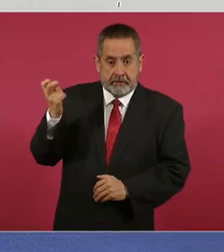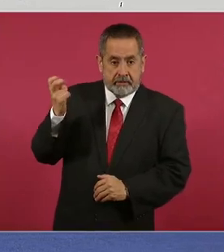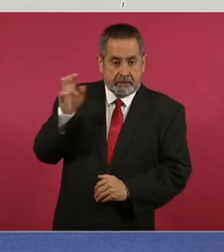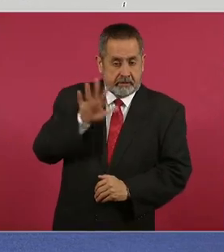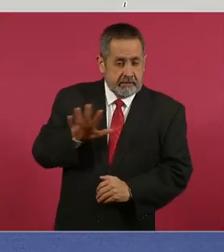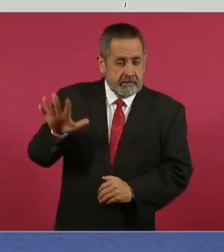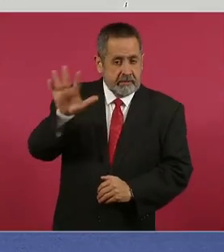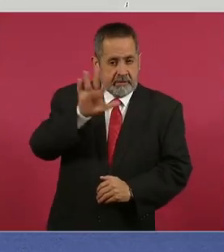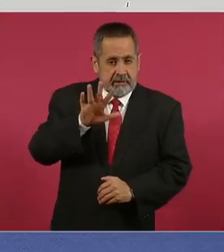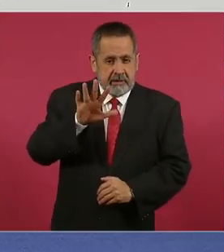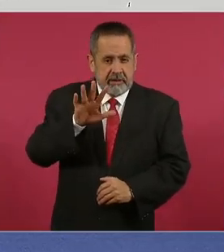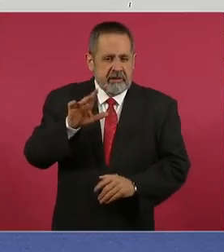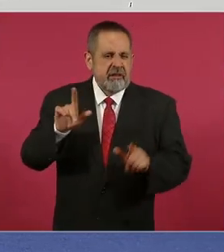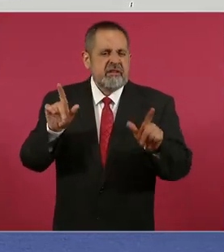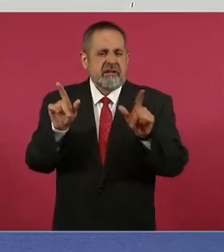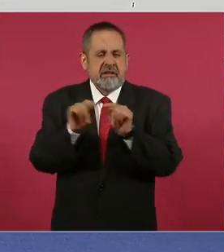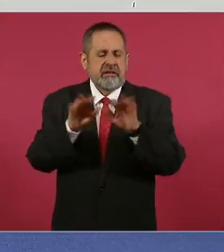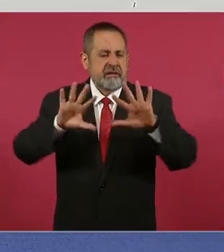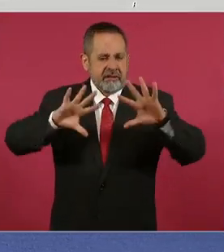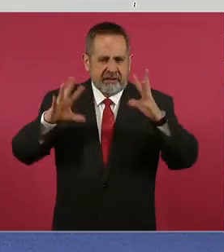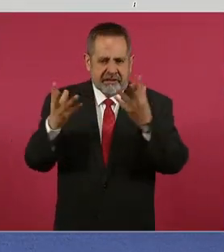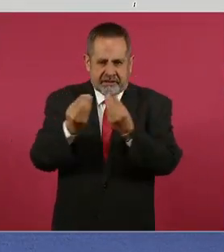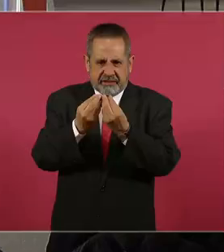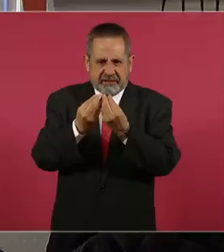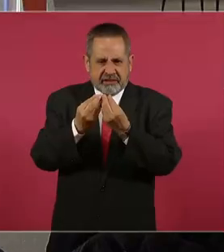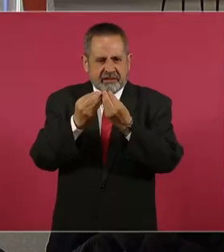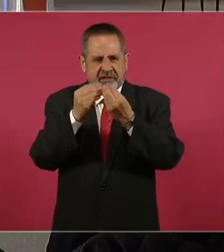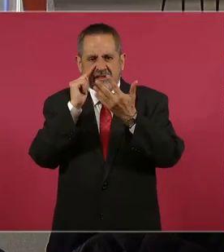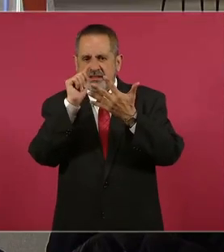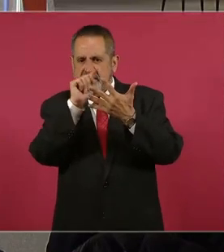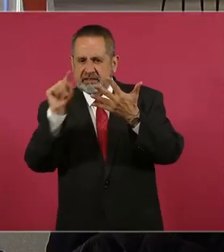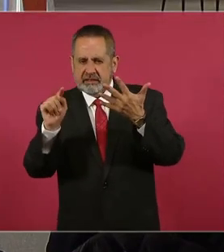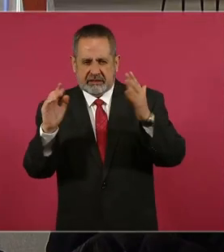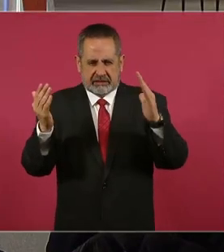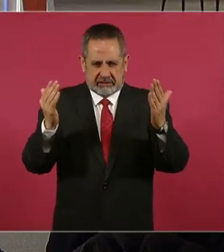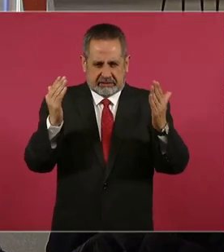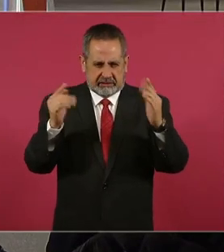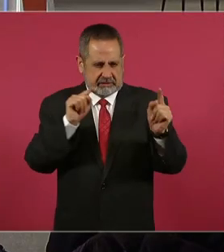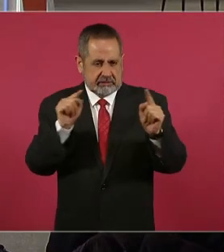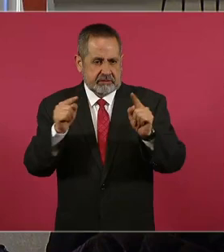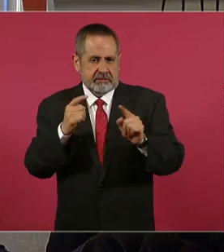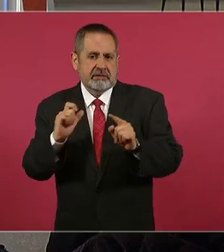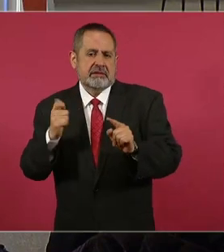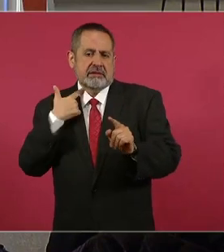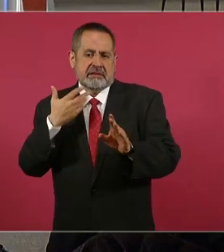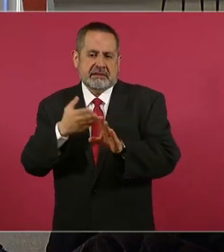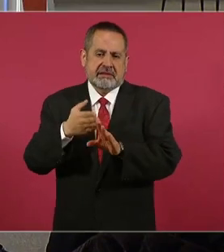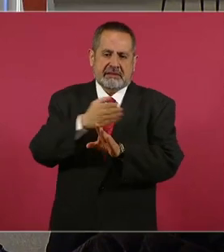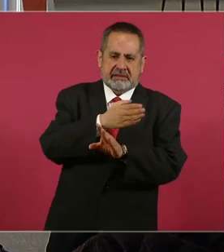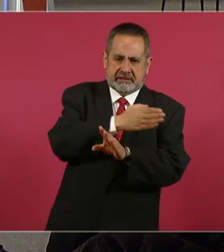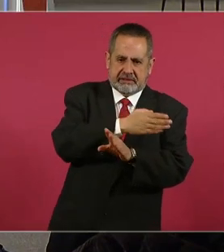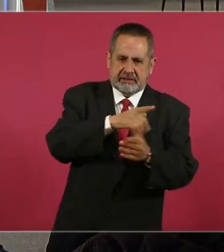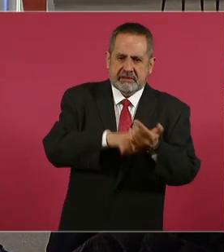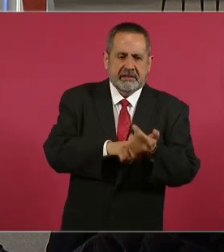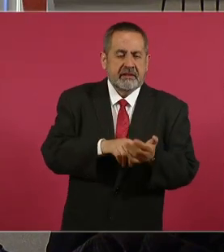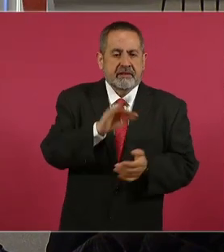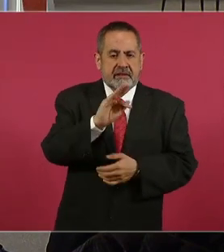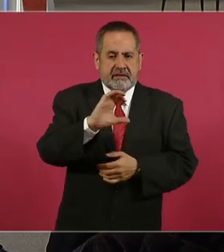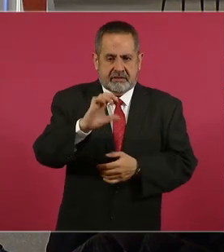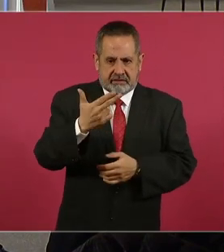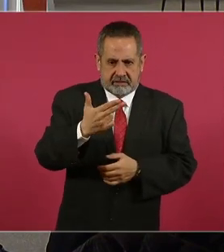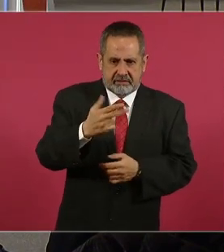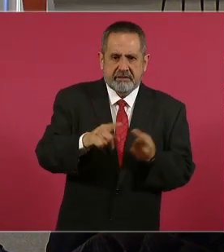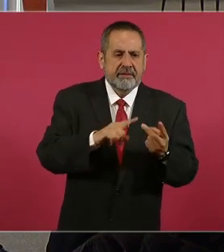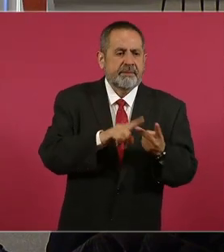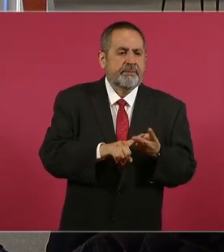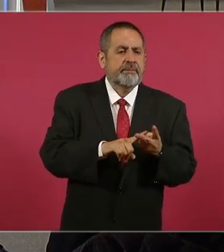es como una especie de resumen, un comparativo con la administración del licenciado Calderón, del